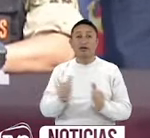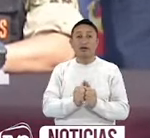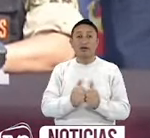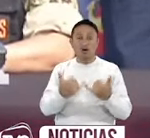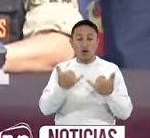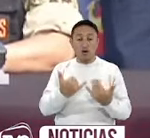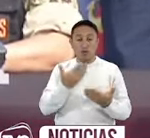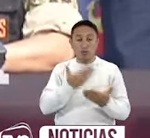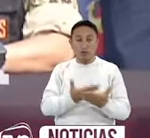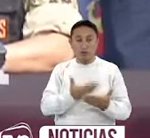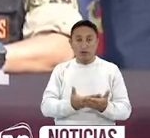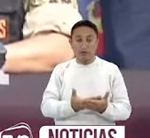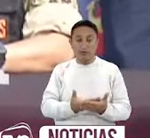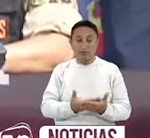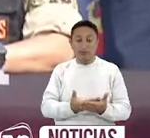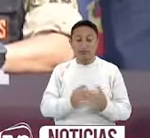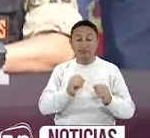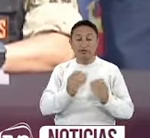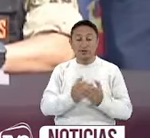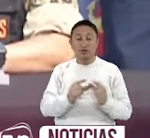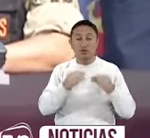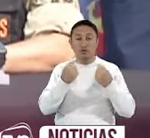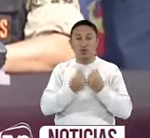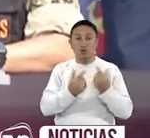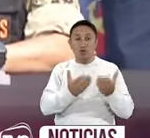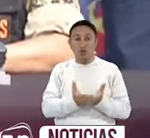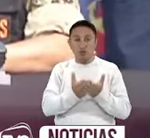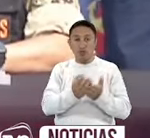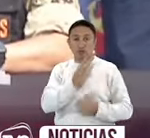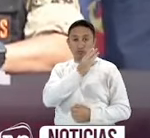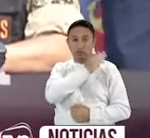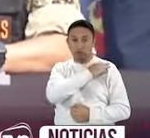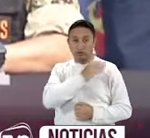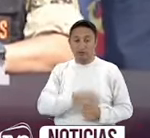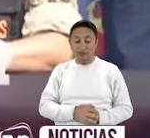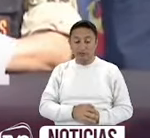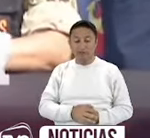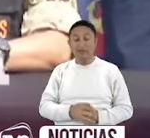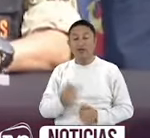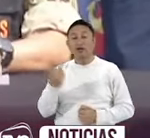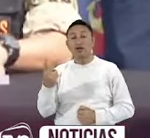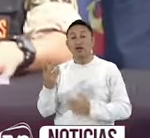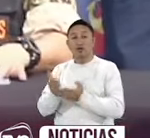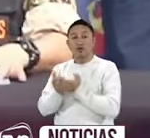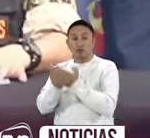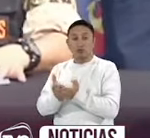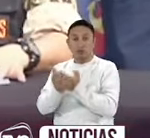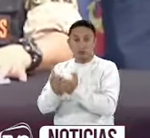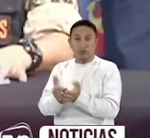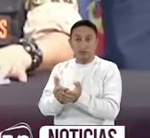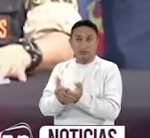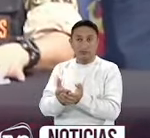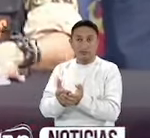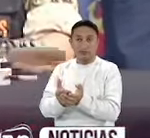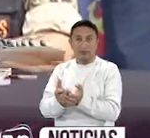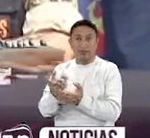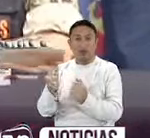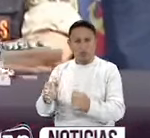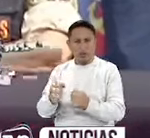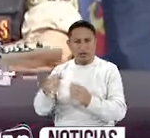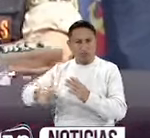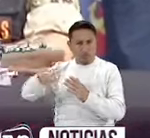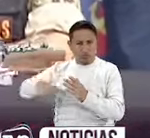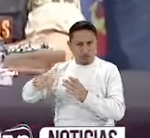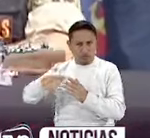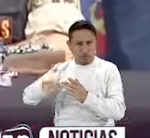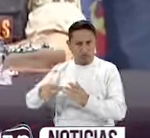el comando de guardacostas, que son las que aparentemente, por su capacidad y por la potencia de los motores,